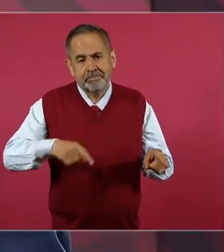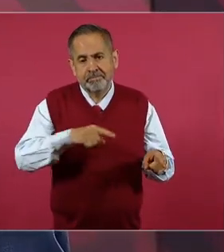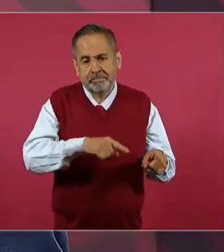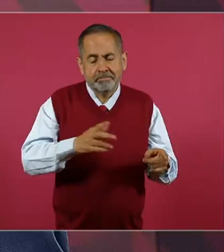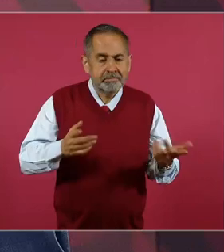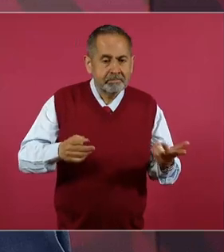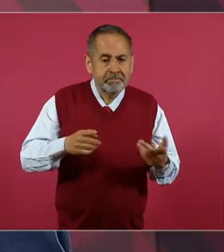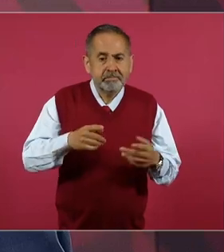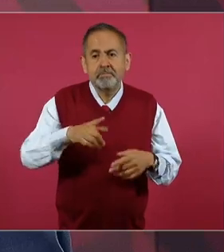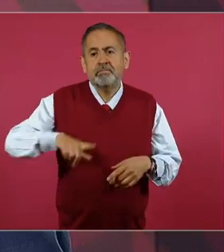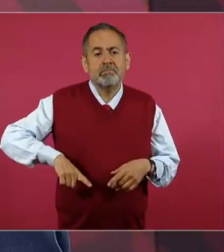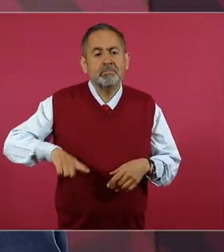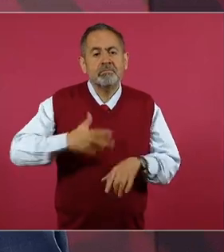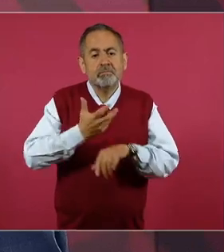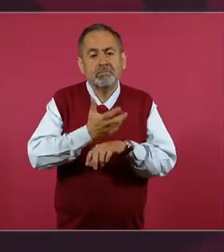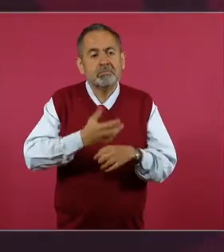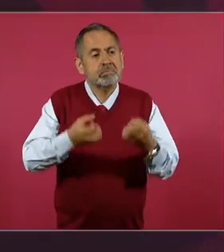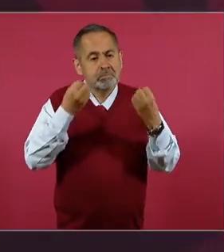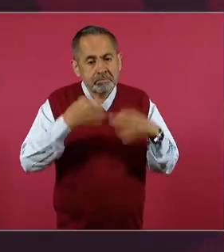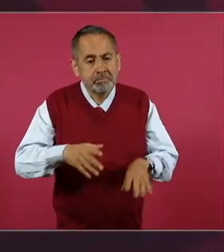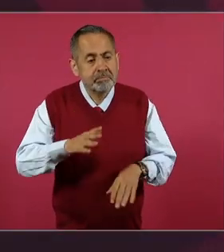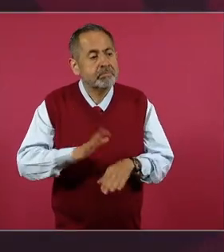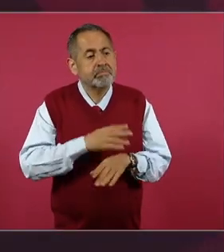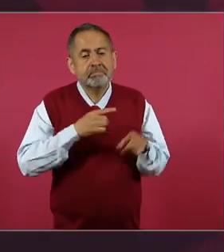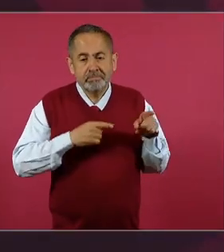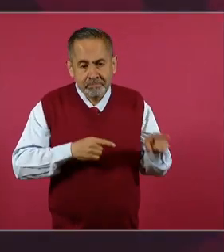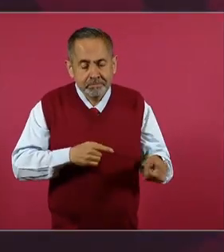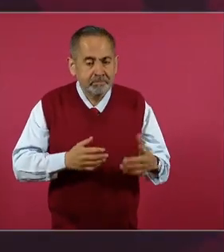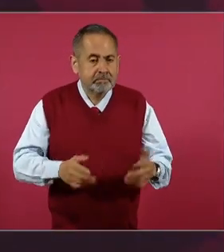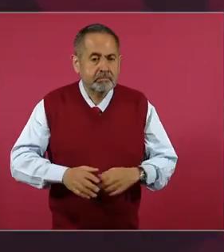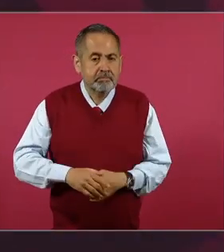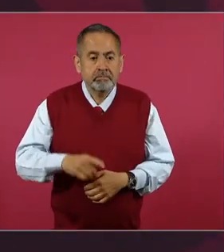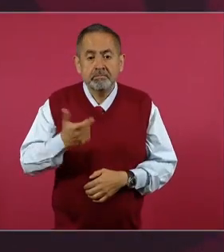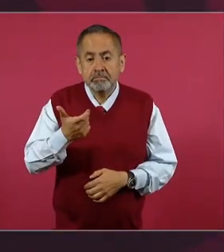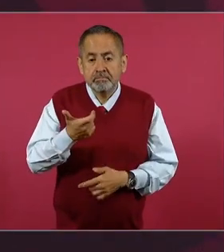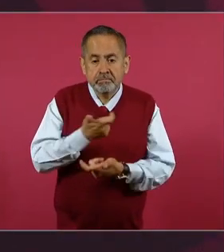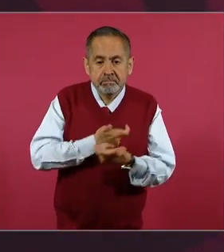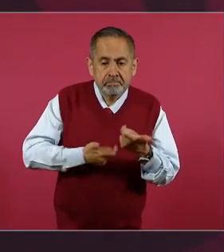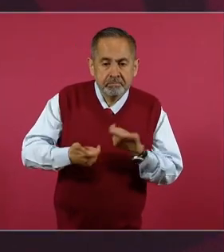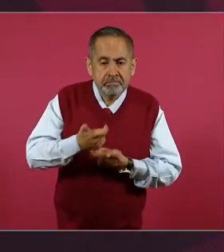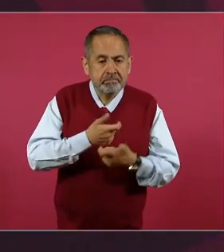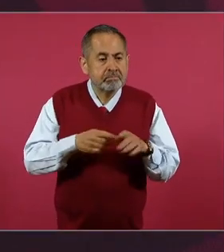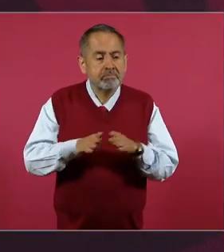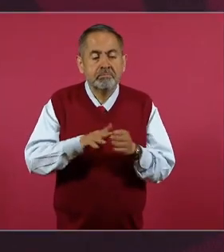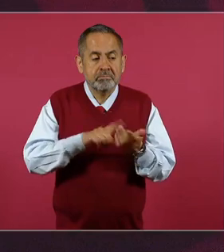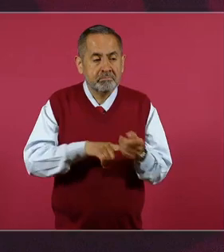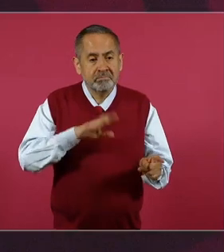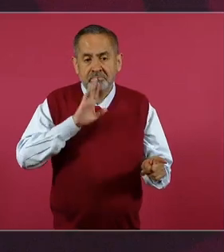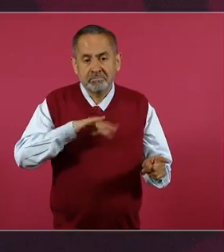la parte del manejo del dinero.